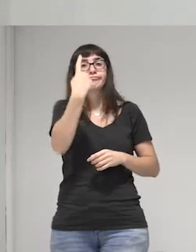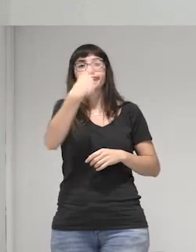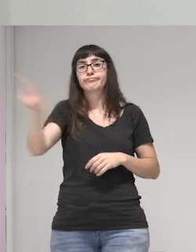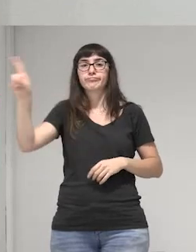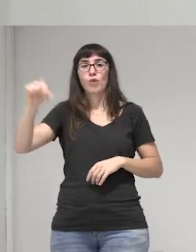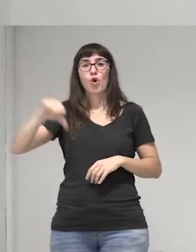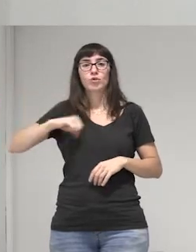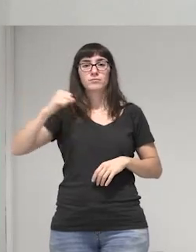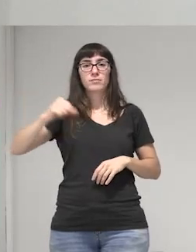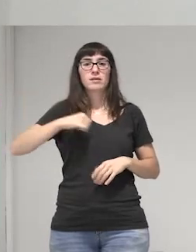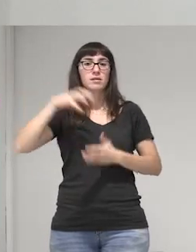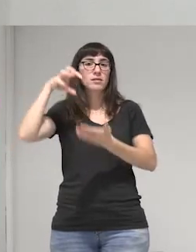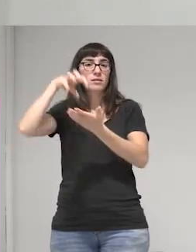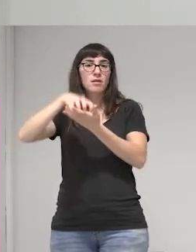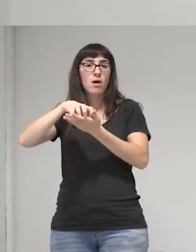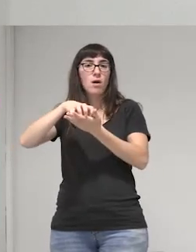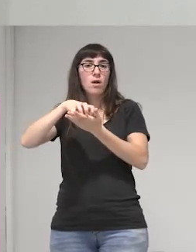en